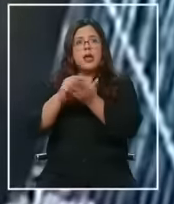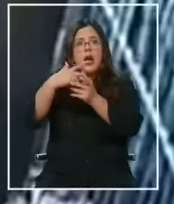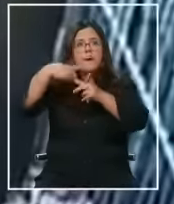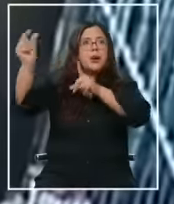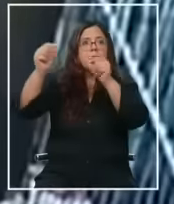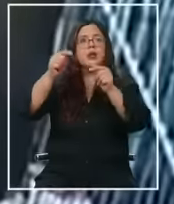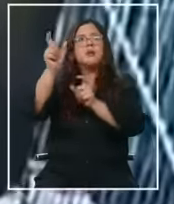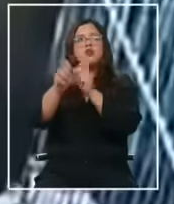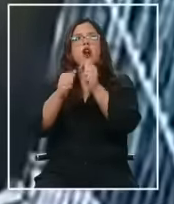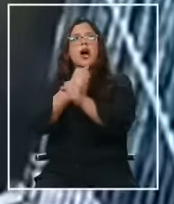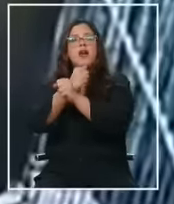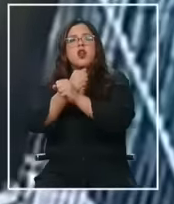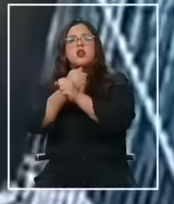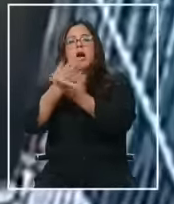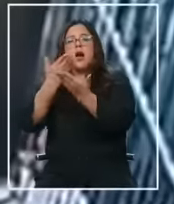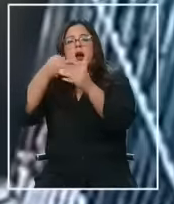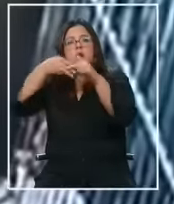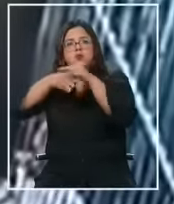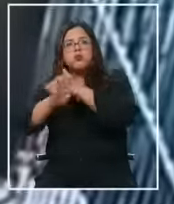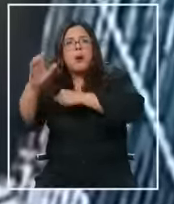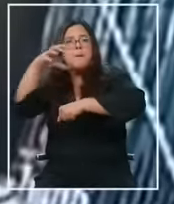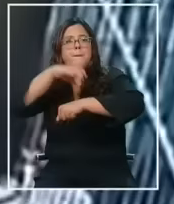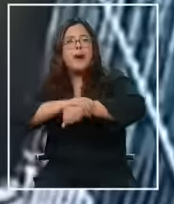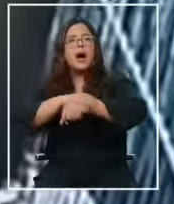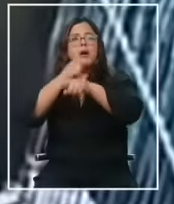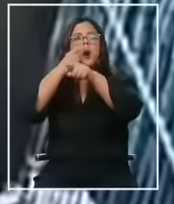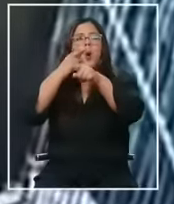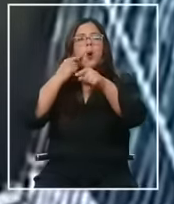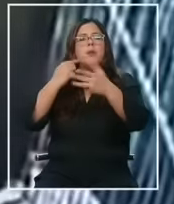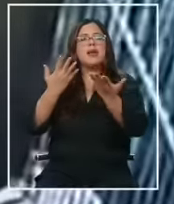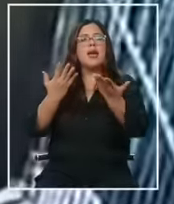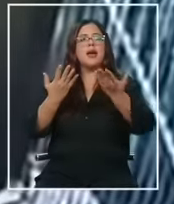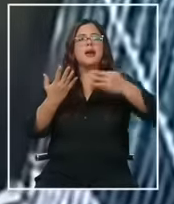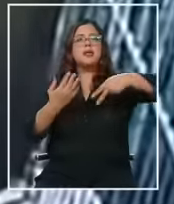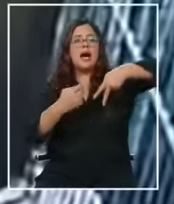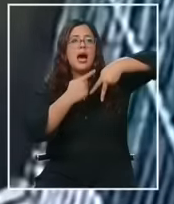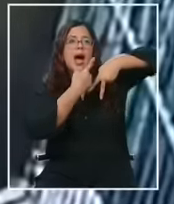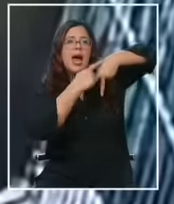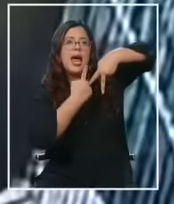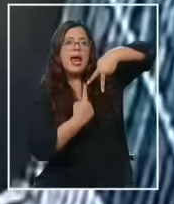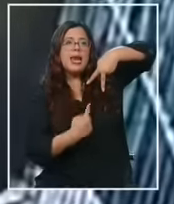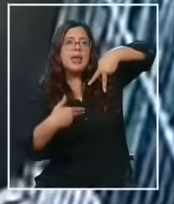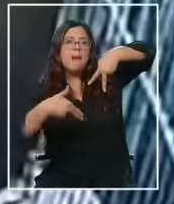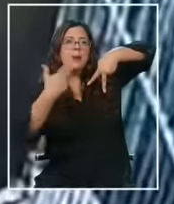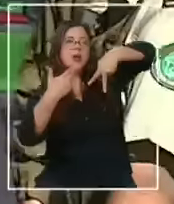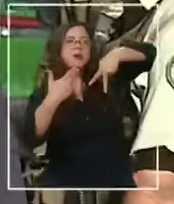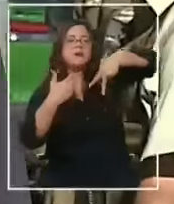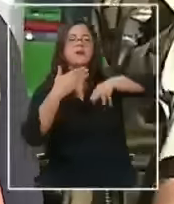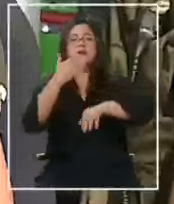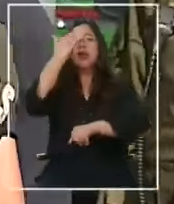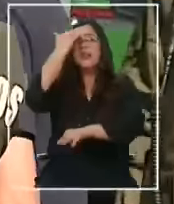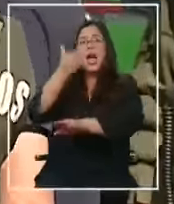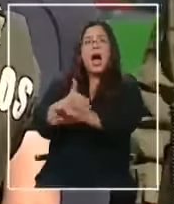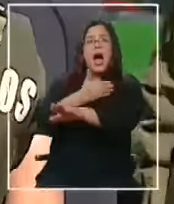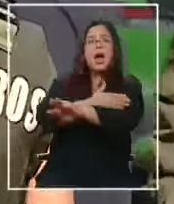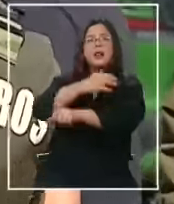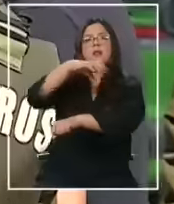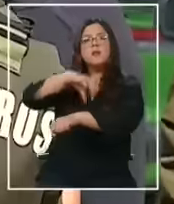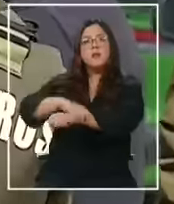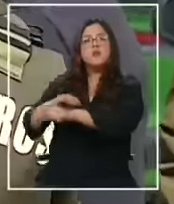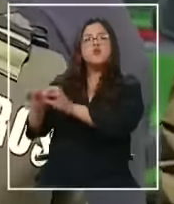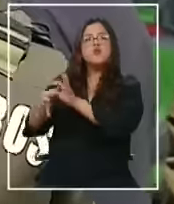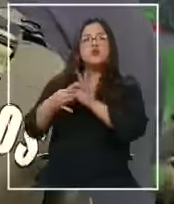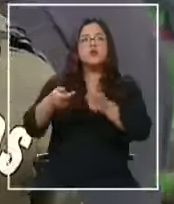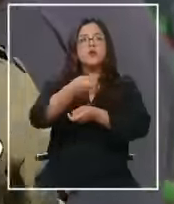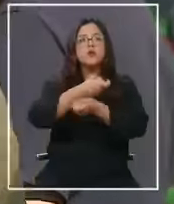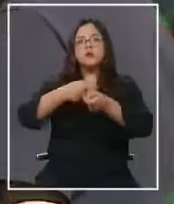carabineros entró y detuvo a este delincuente, quien quedó con una herida de bala en su pierna. Apenas unos días antes lo habían capturado por tráfico